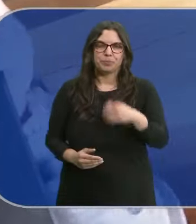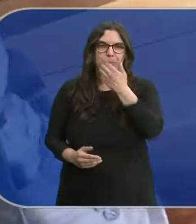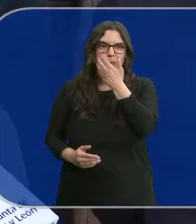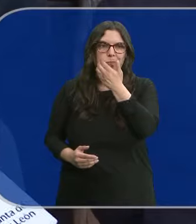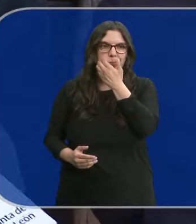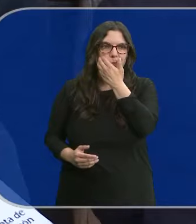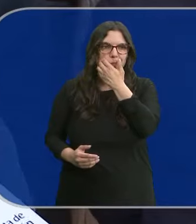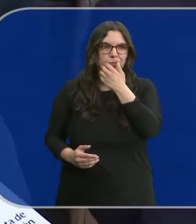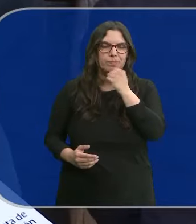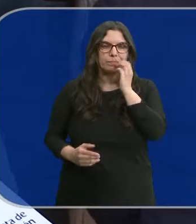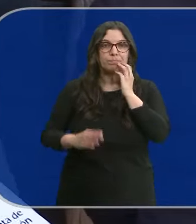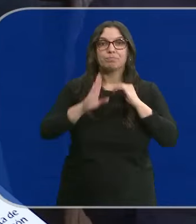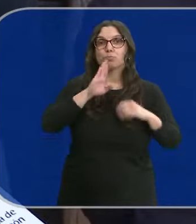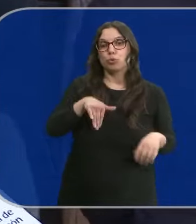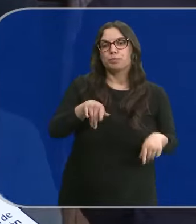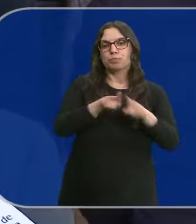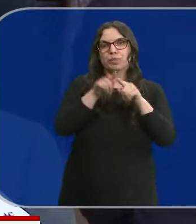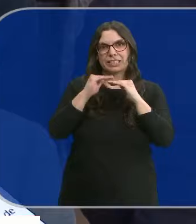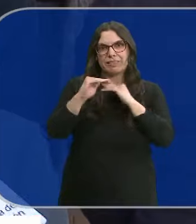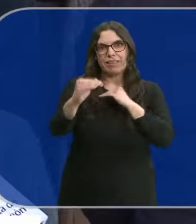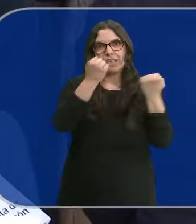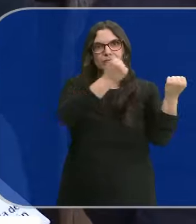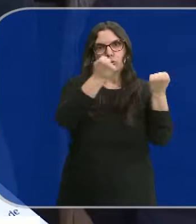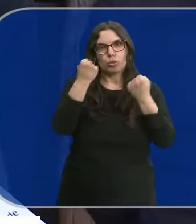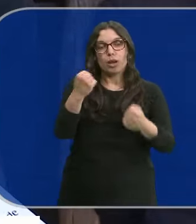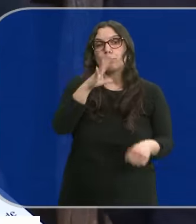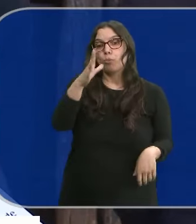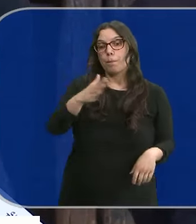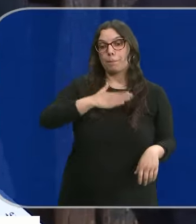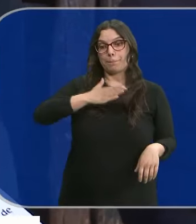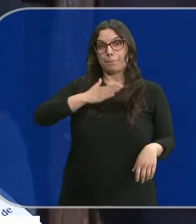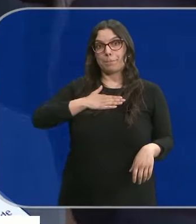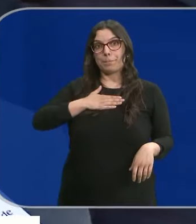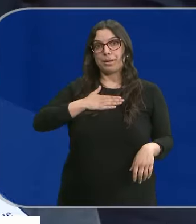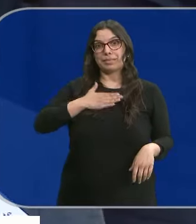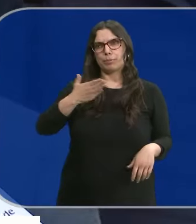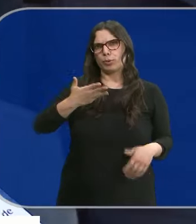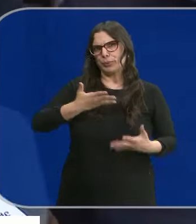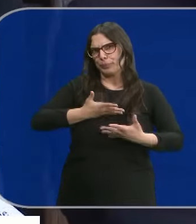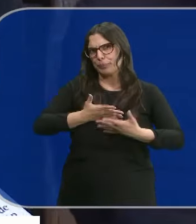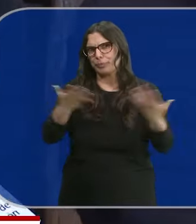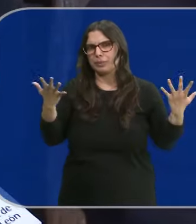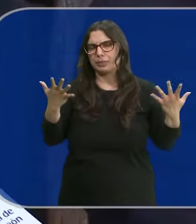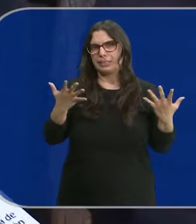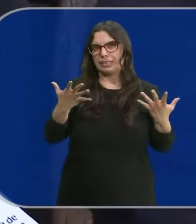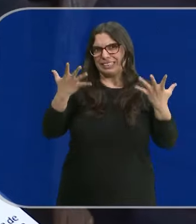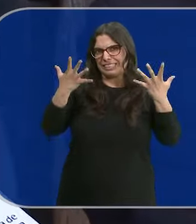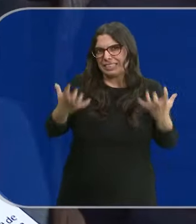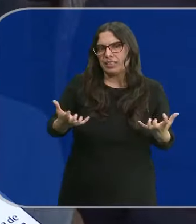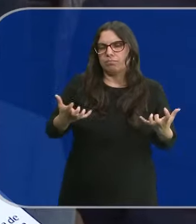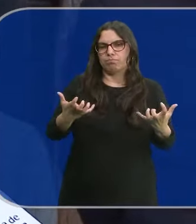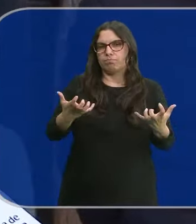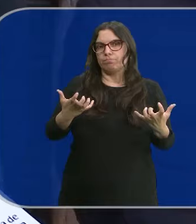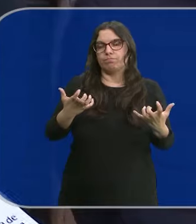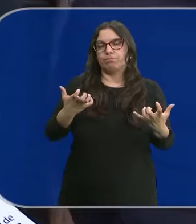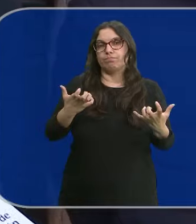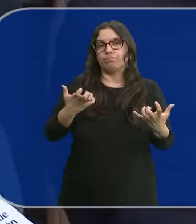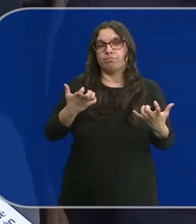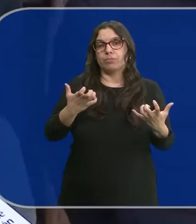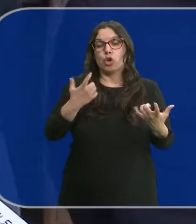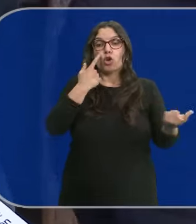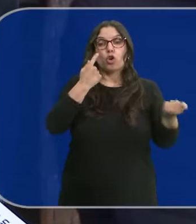Es muy bueno que haya una estabilidad institucional, porque el patrimonio, el inmenso patrimonio que tenemos, solo lo vamos